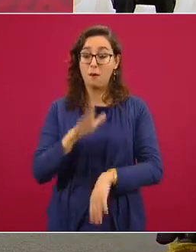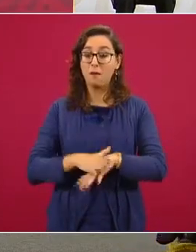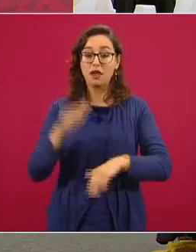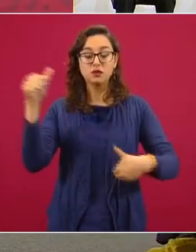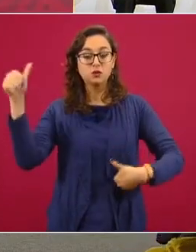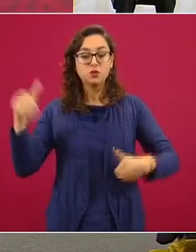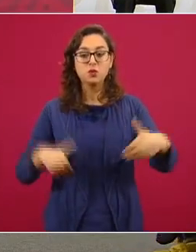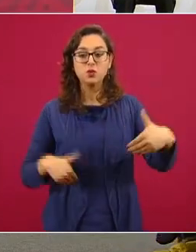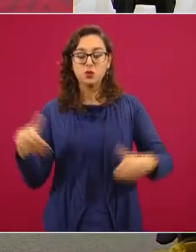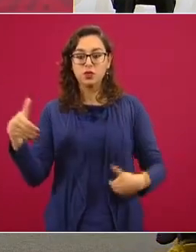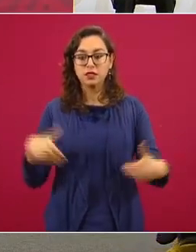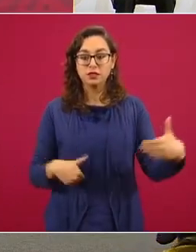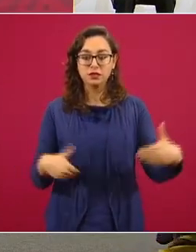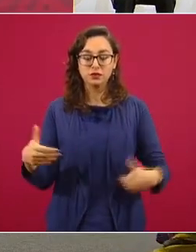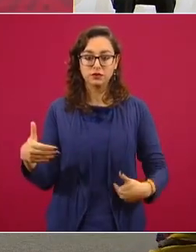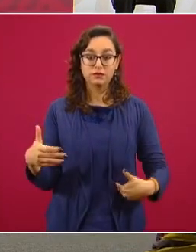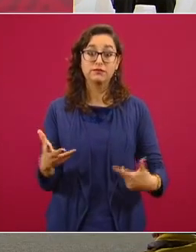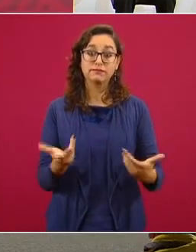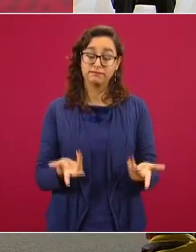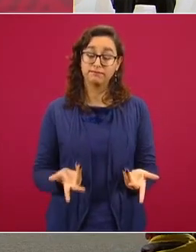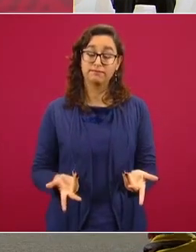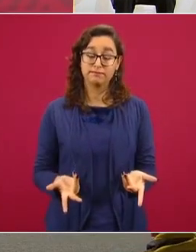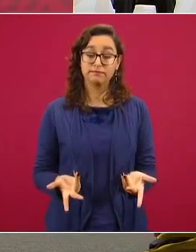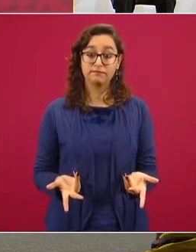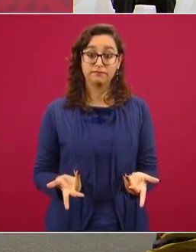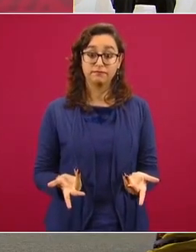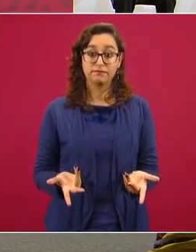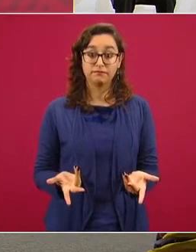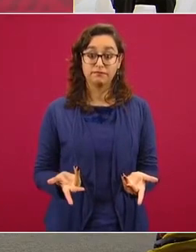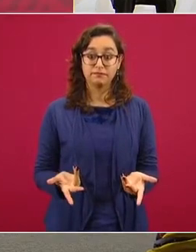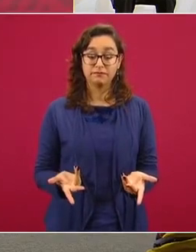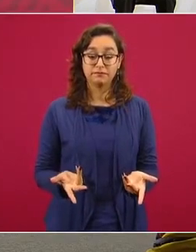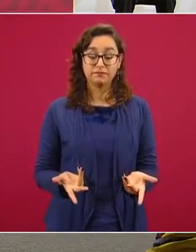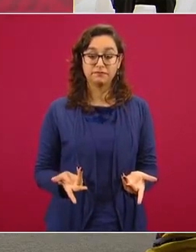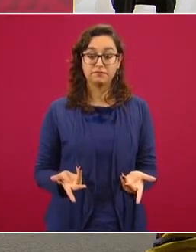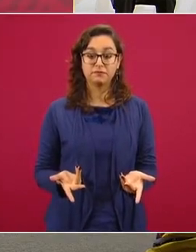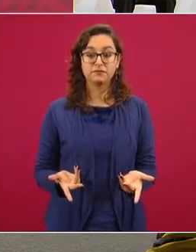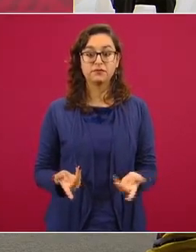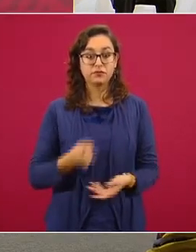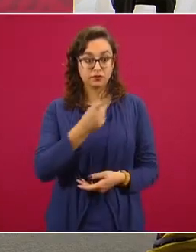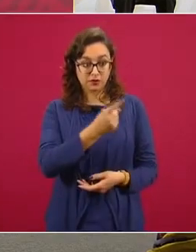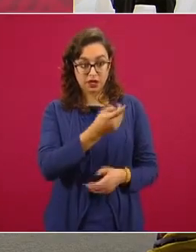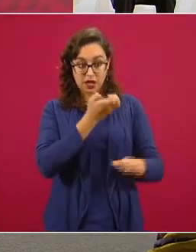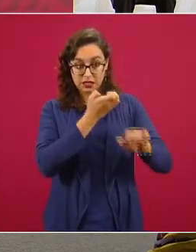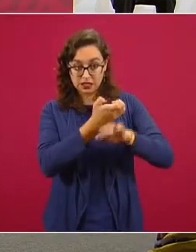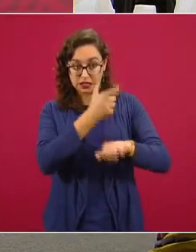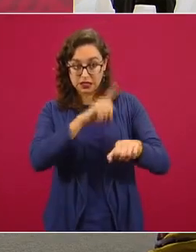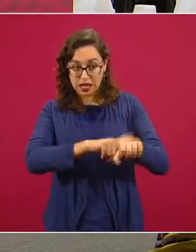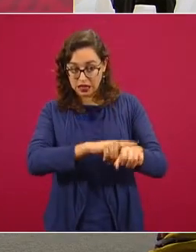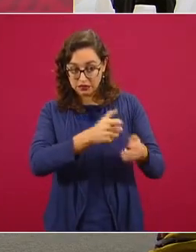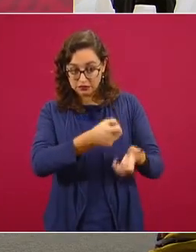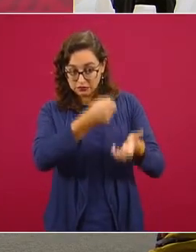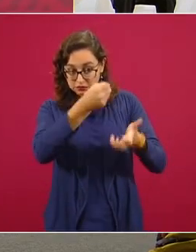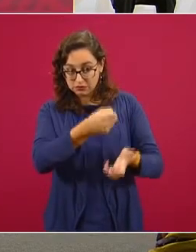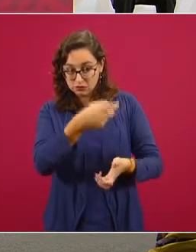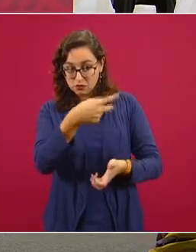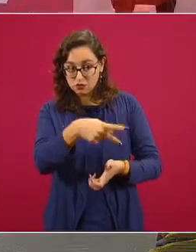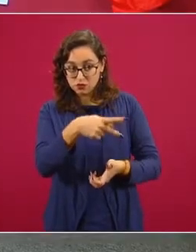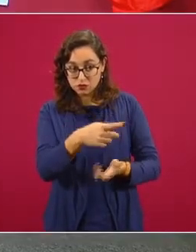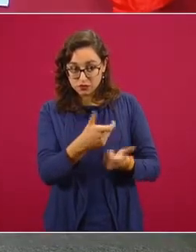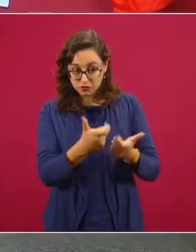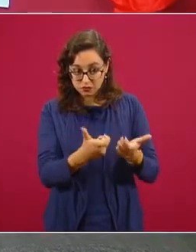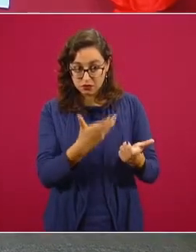Esto ayuda, pues, a que si tienen ahorros los gobiernos locales,